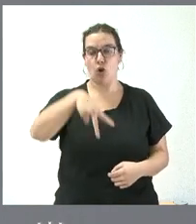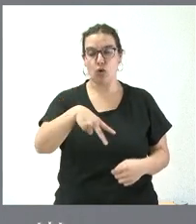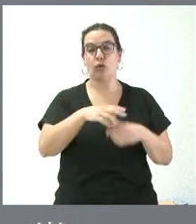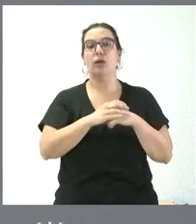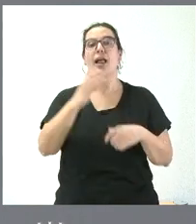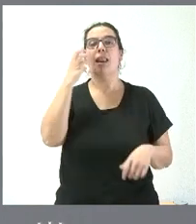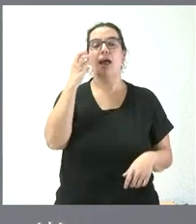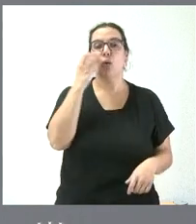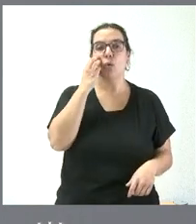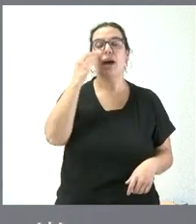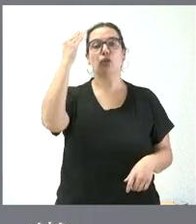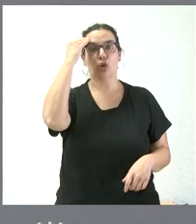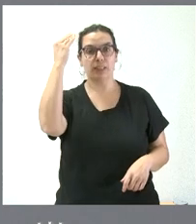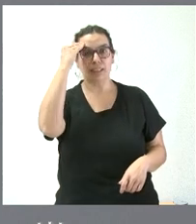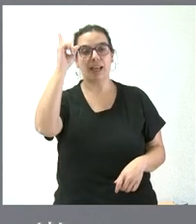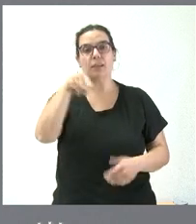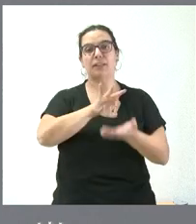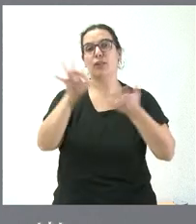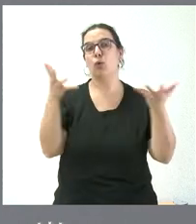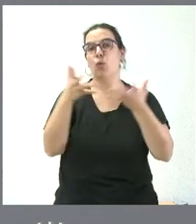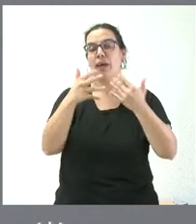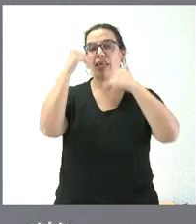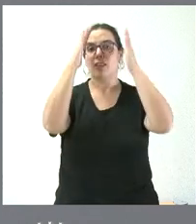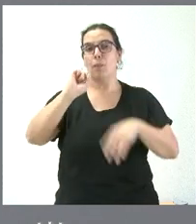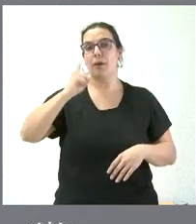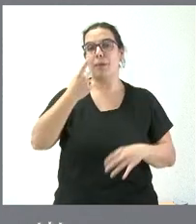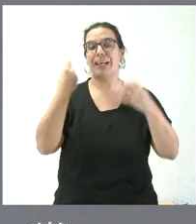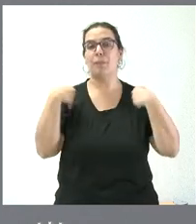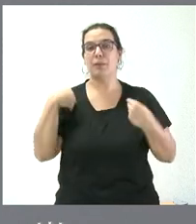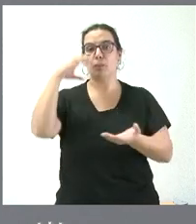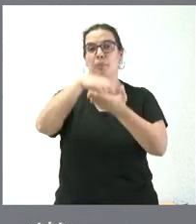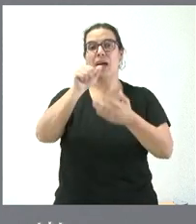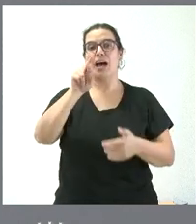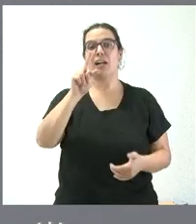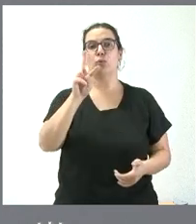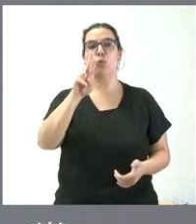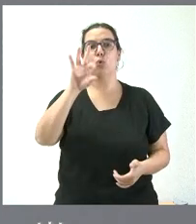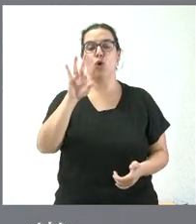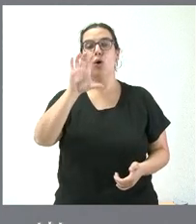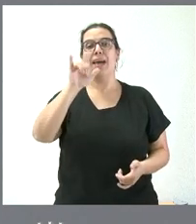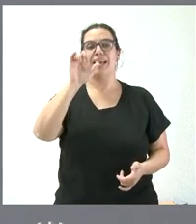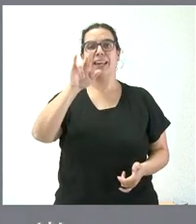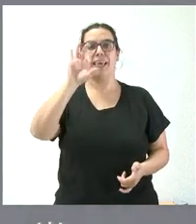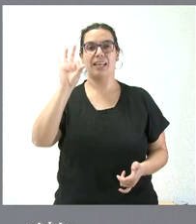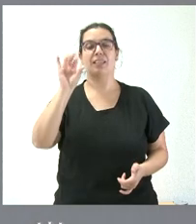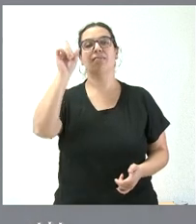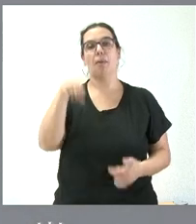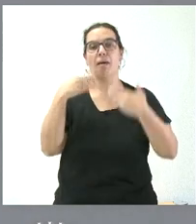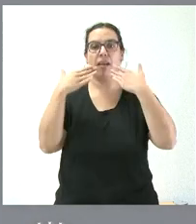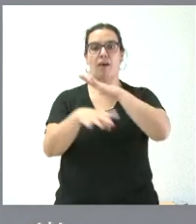de duero y el servicio de urgencia de atención primaria de Arturo ires financiados también con fondos de la